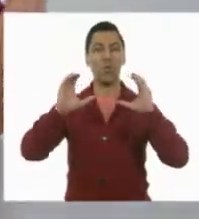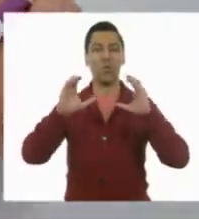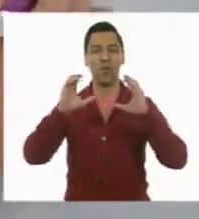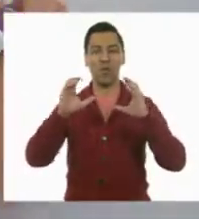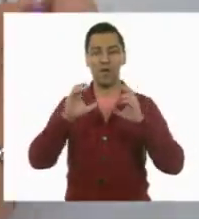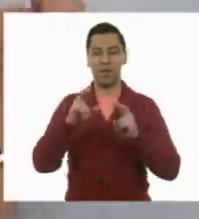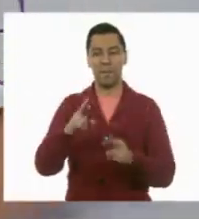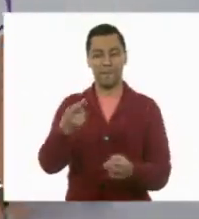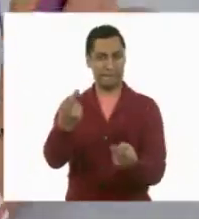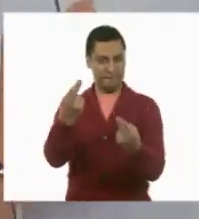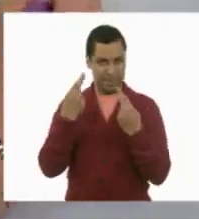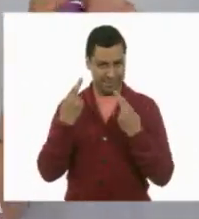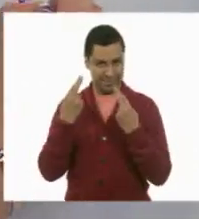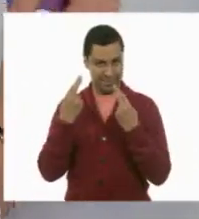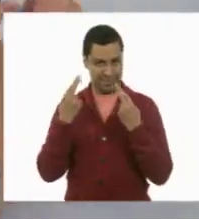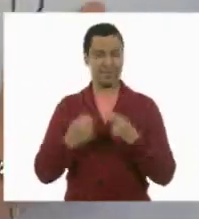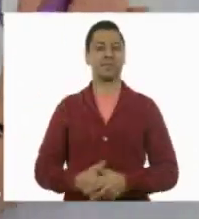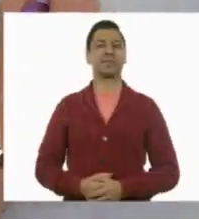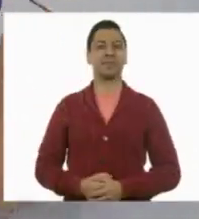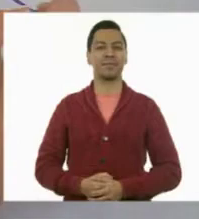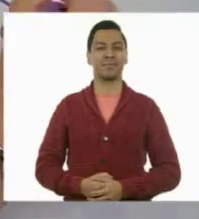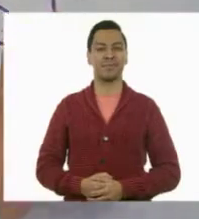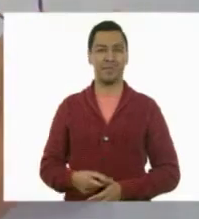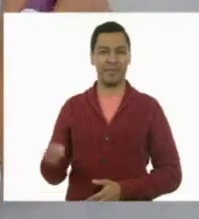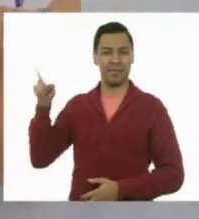Y respete.